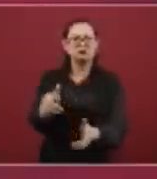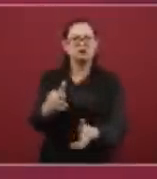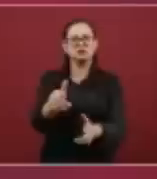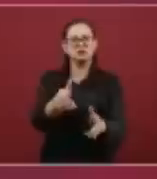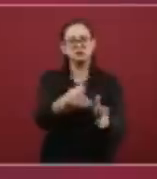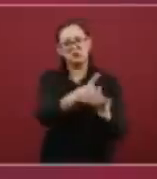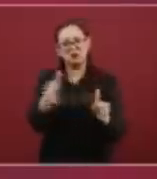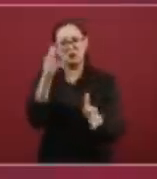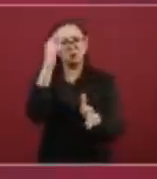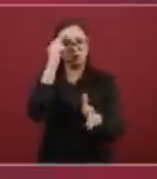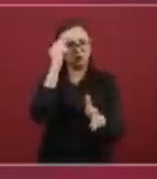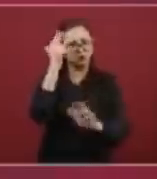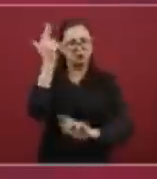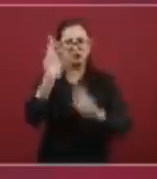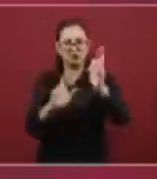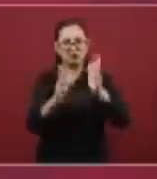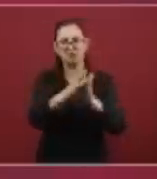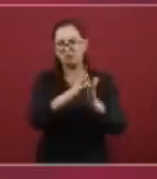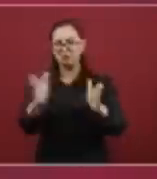Porfiriato, en la Revolución.